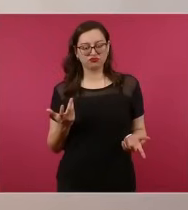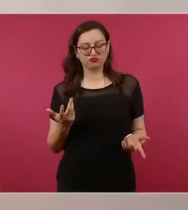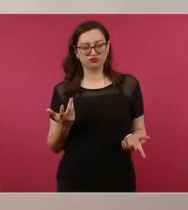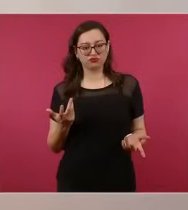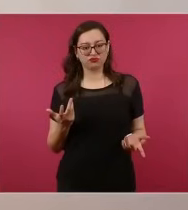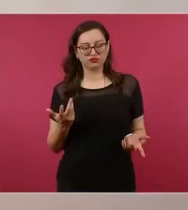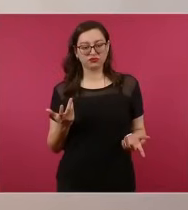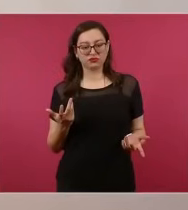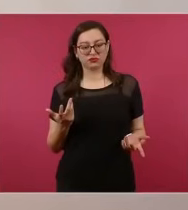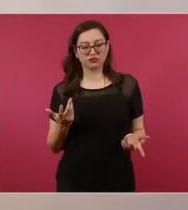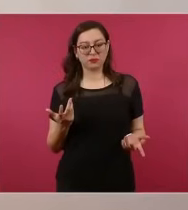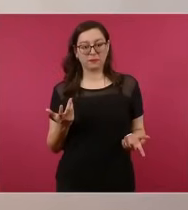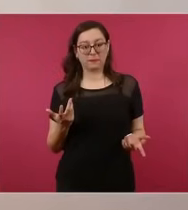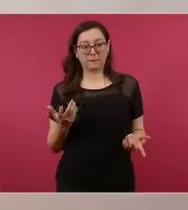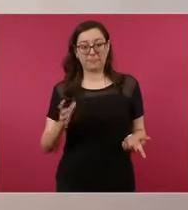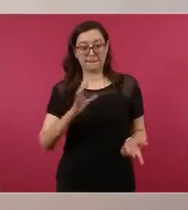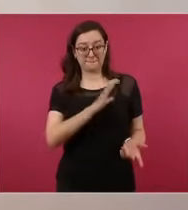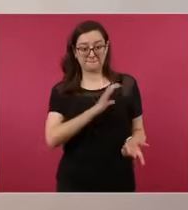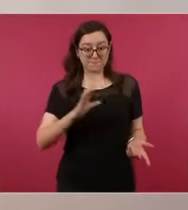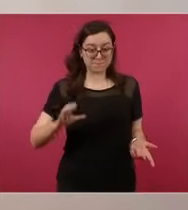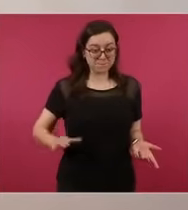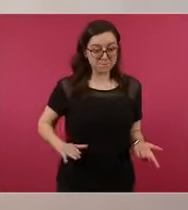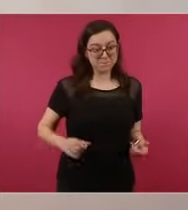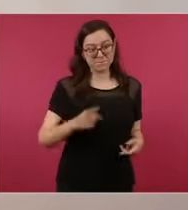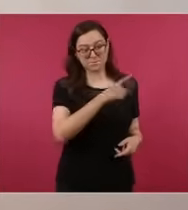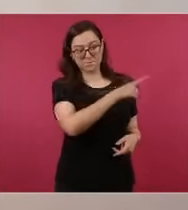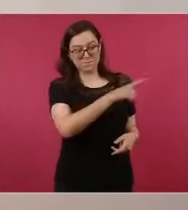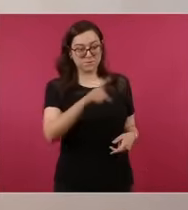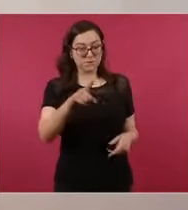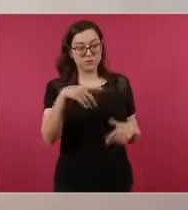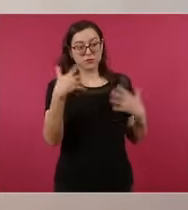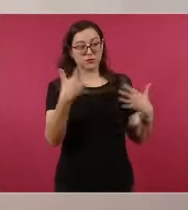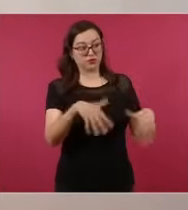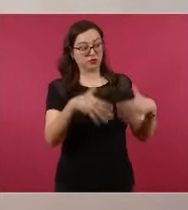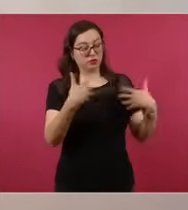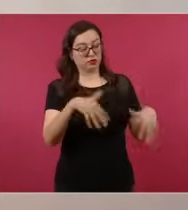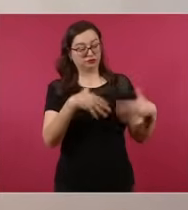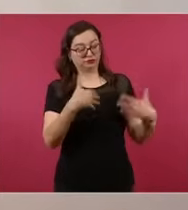elegía candidatos y se les decía,